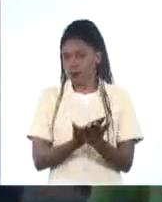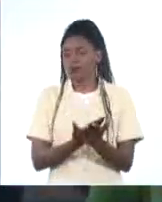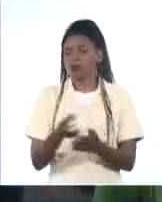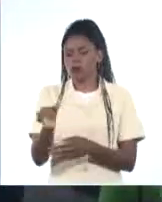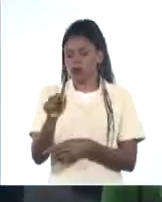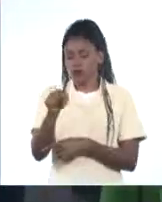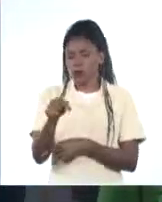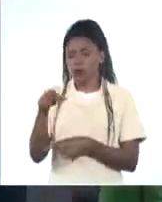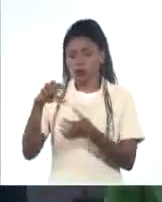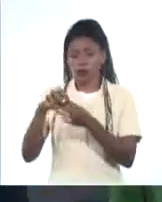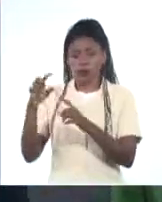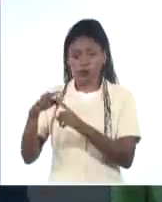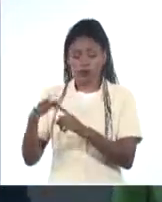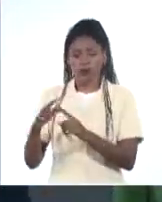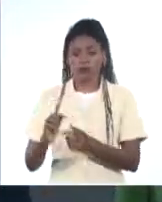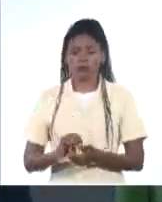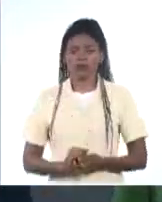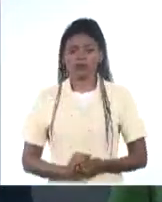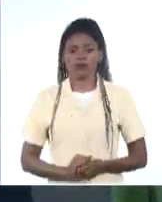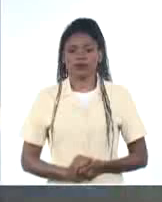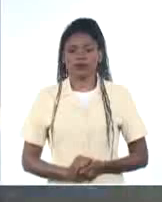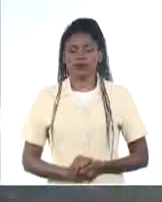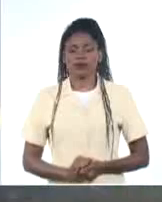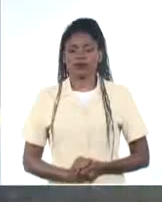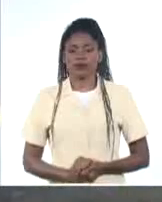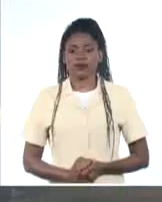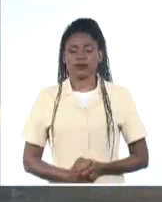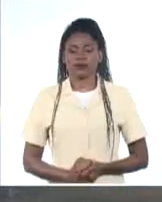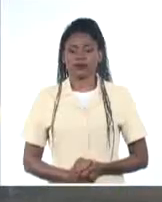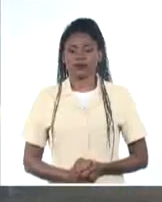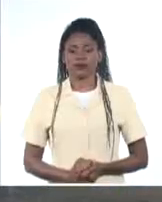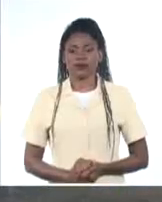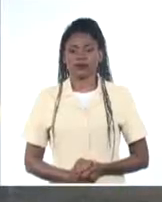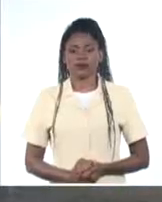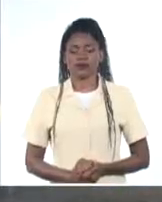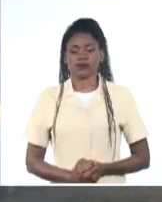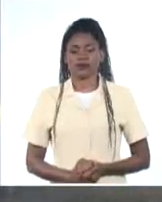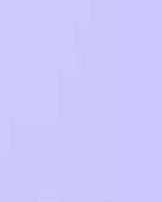el municipio de Guantánamo. Mejía Osorio, Sistema Informativo de la Televisión Cubana.